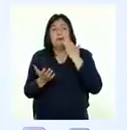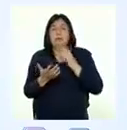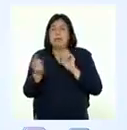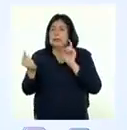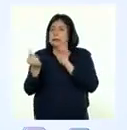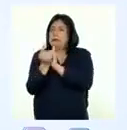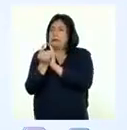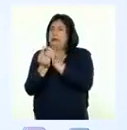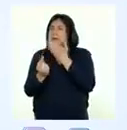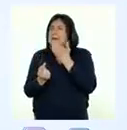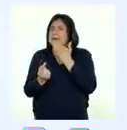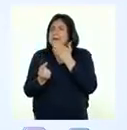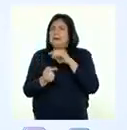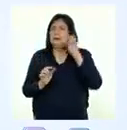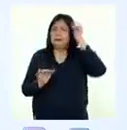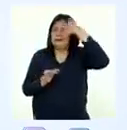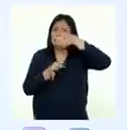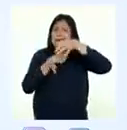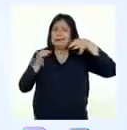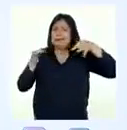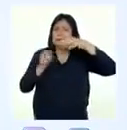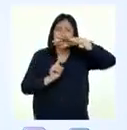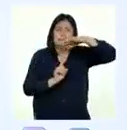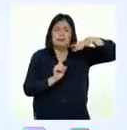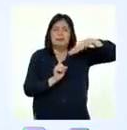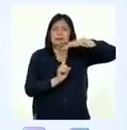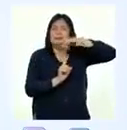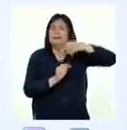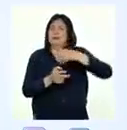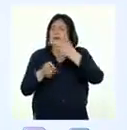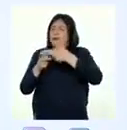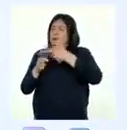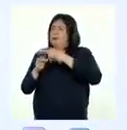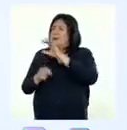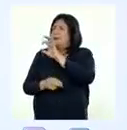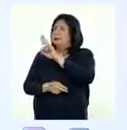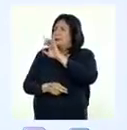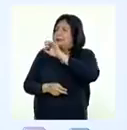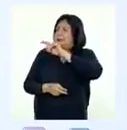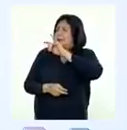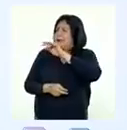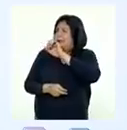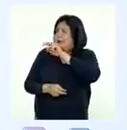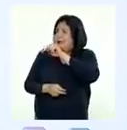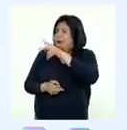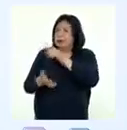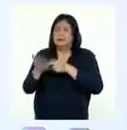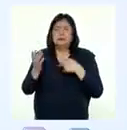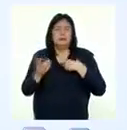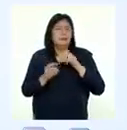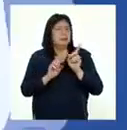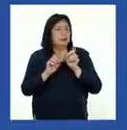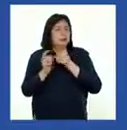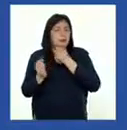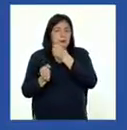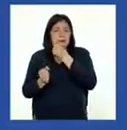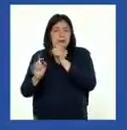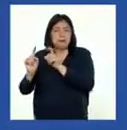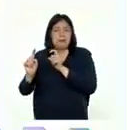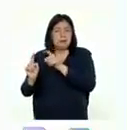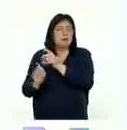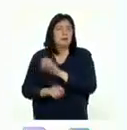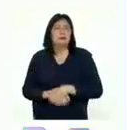logró contactarse con el ingeniero ambiental Cristian Quintana Sagaceta y le hizo una